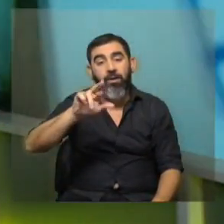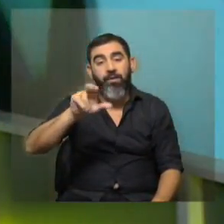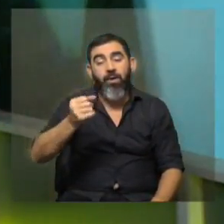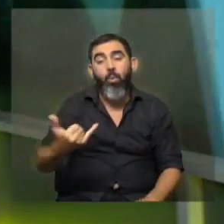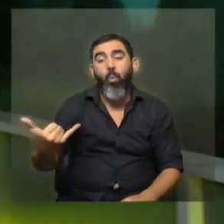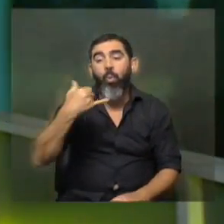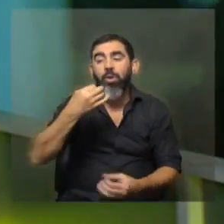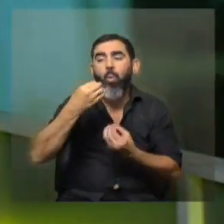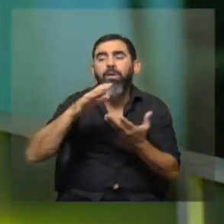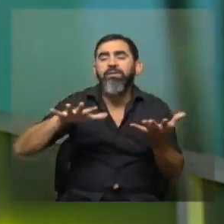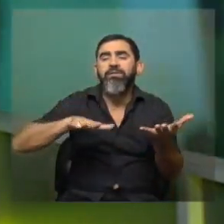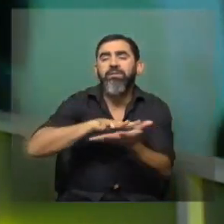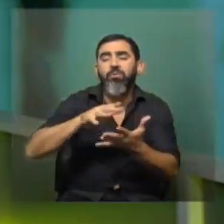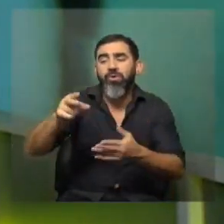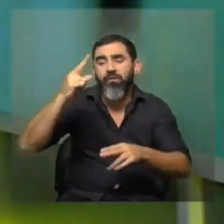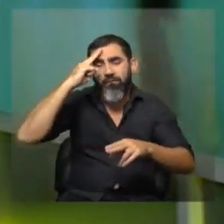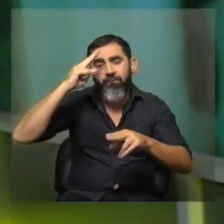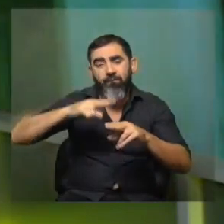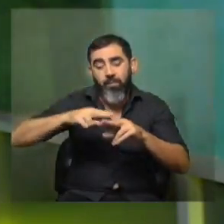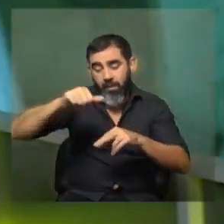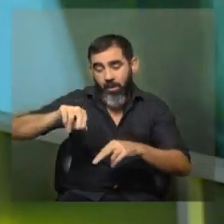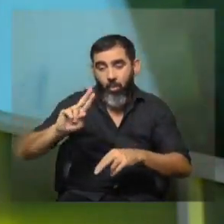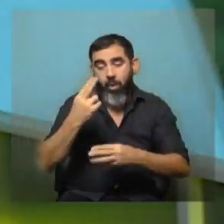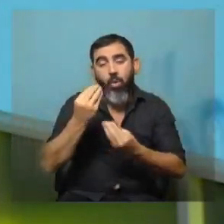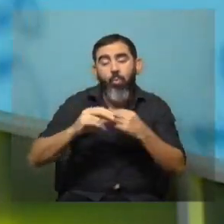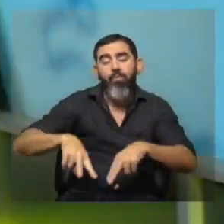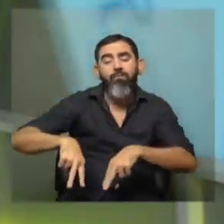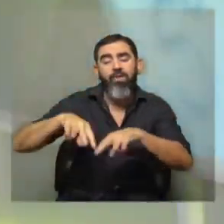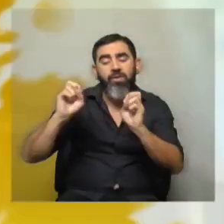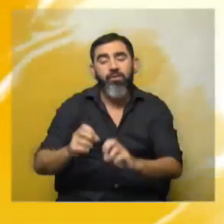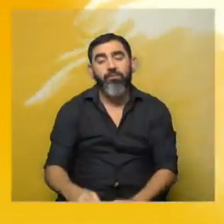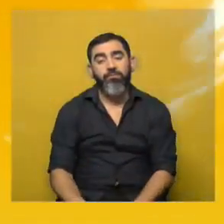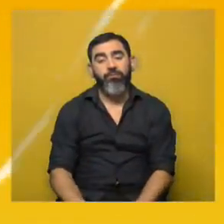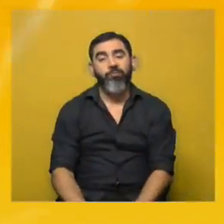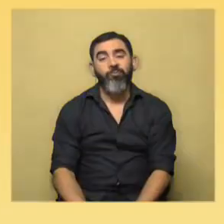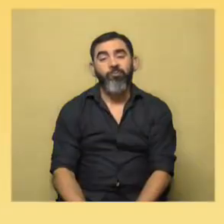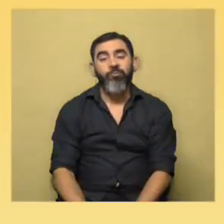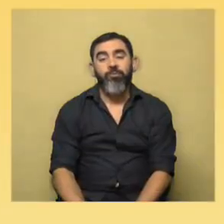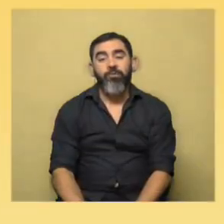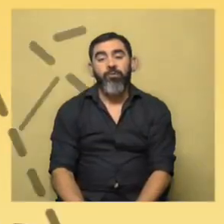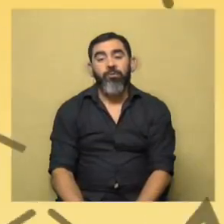es la realidad de esta enfermedad en Uruguay y cómo se investiga.